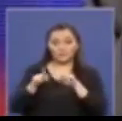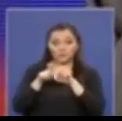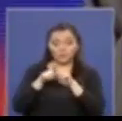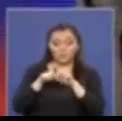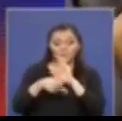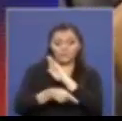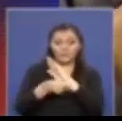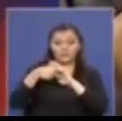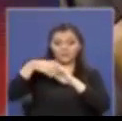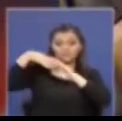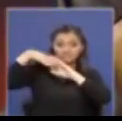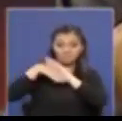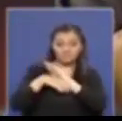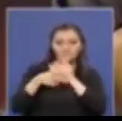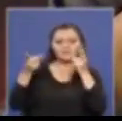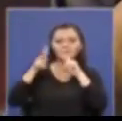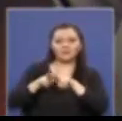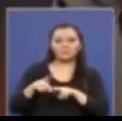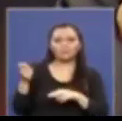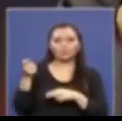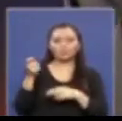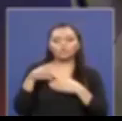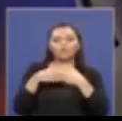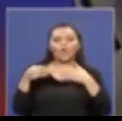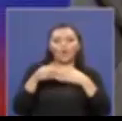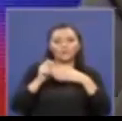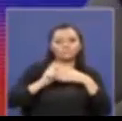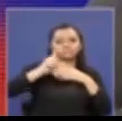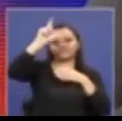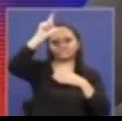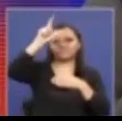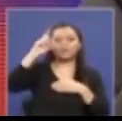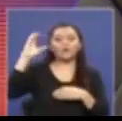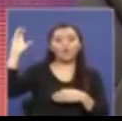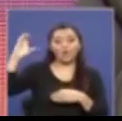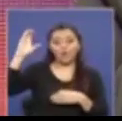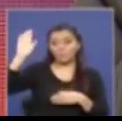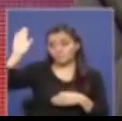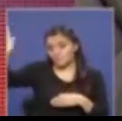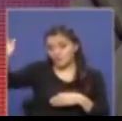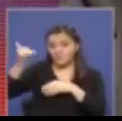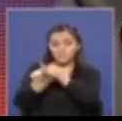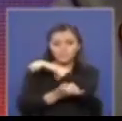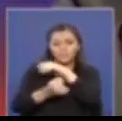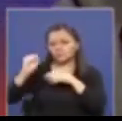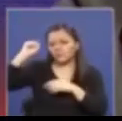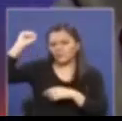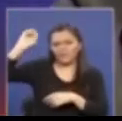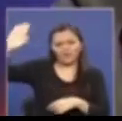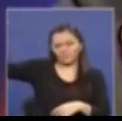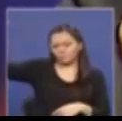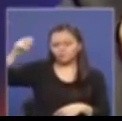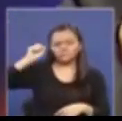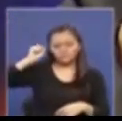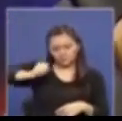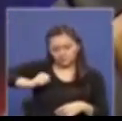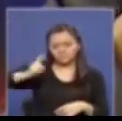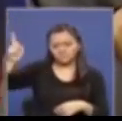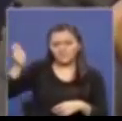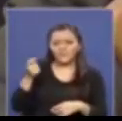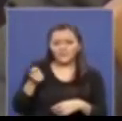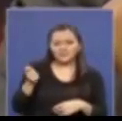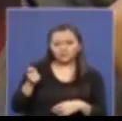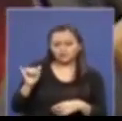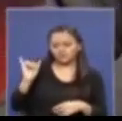precio del petróleo es la apreciación del dólar. Y Colombia, en su derecho, ellos mantuvieron su moneda